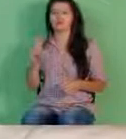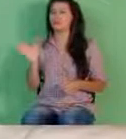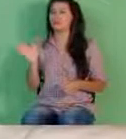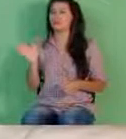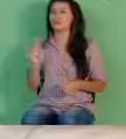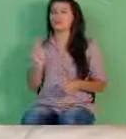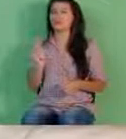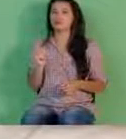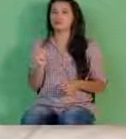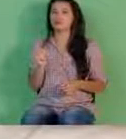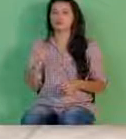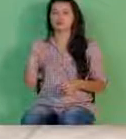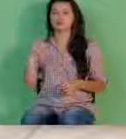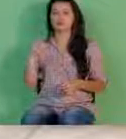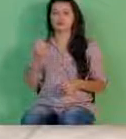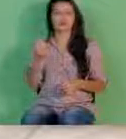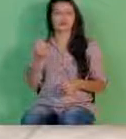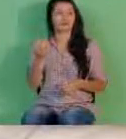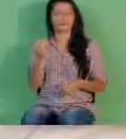se me escapa alguno